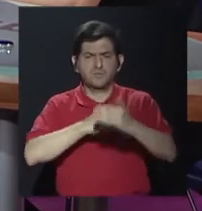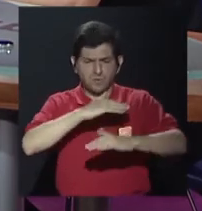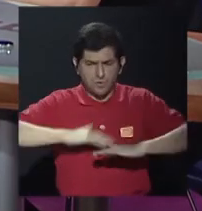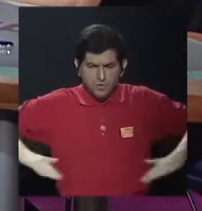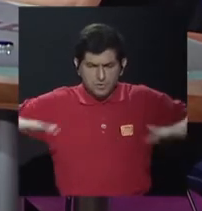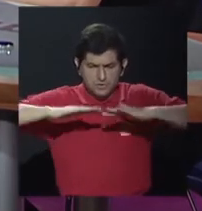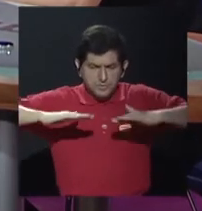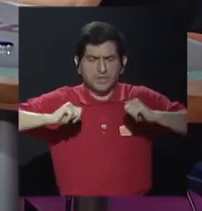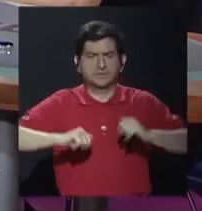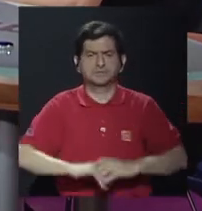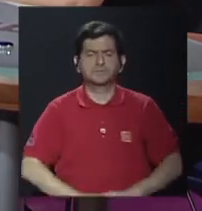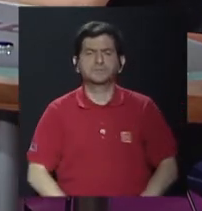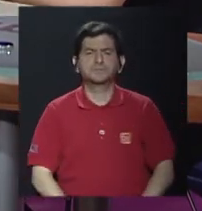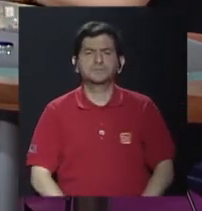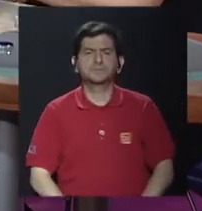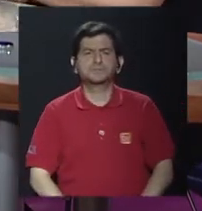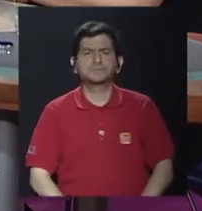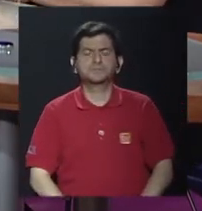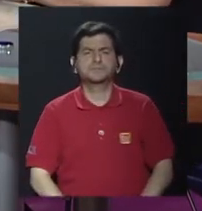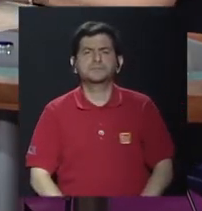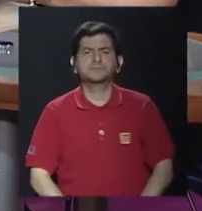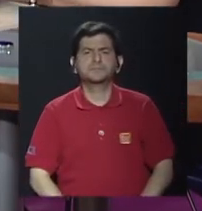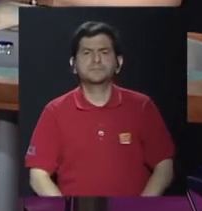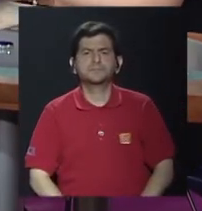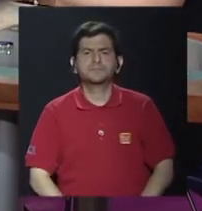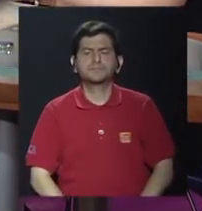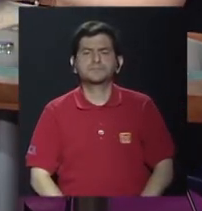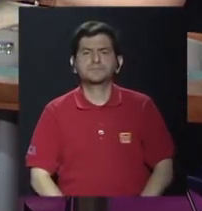¿verdad? No sé si... Sí, bueno,